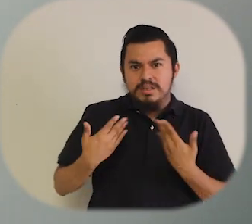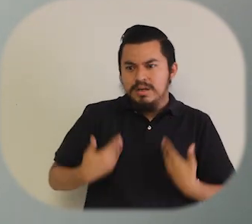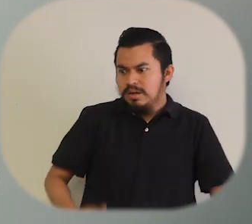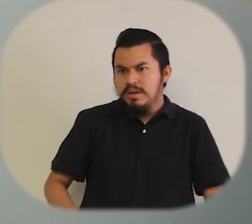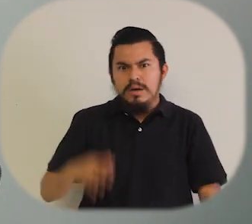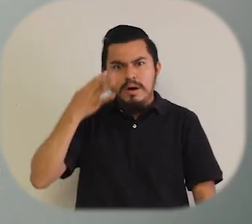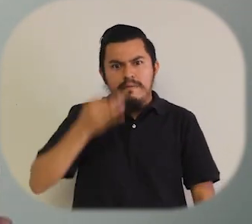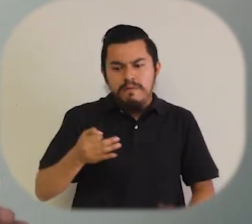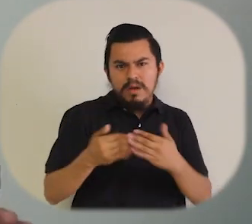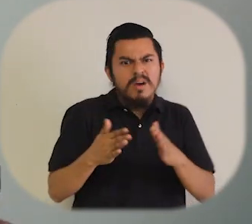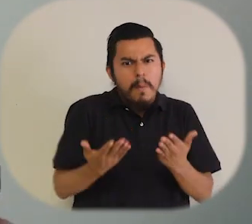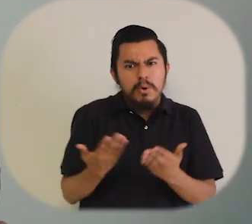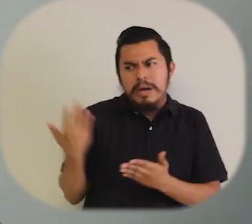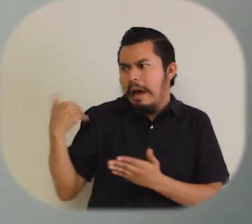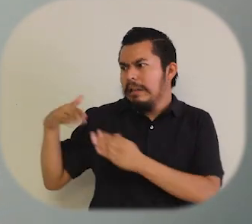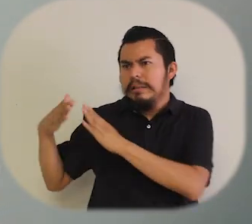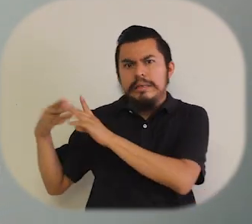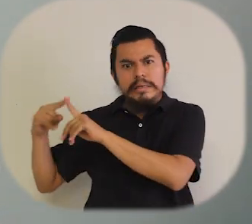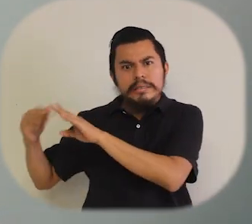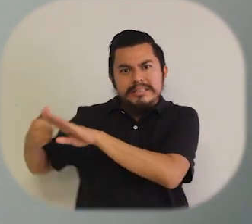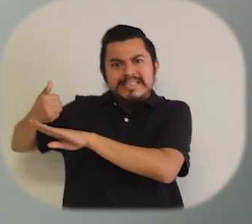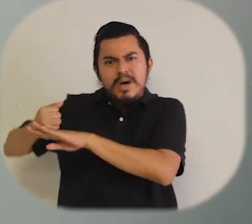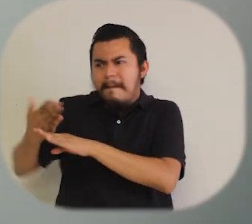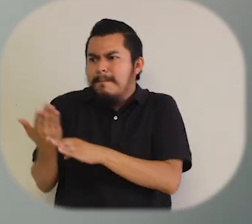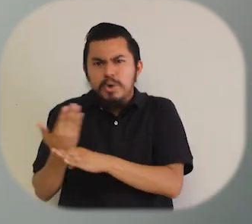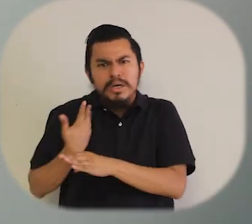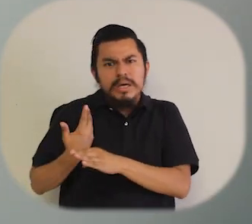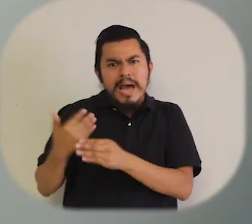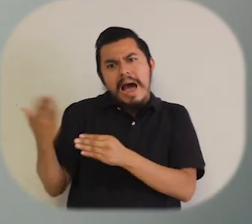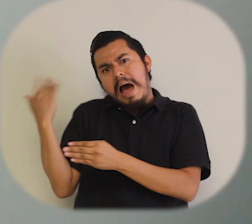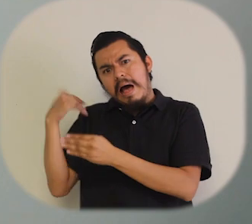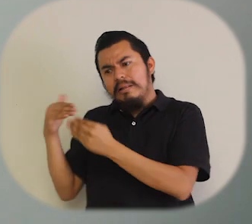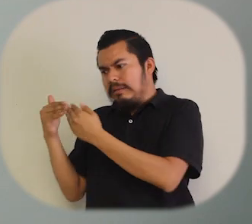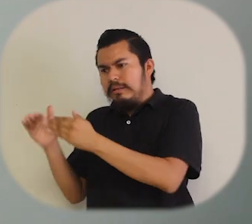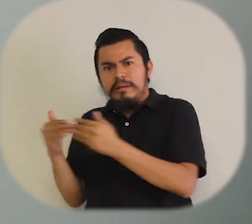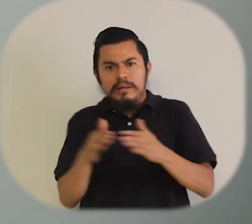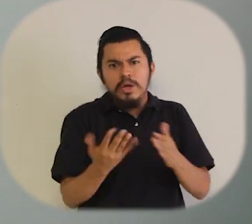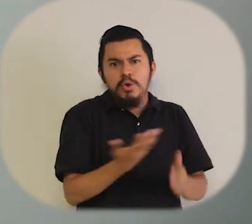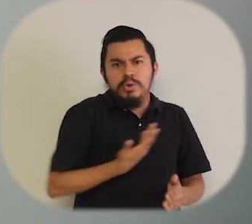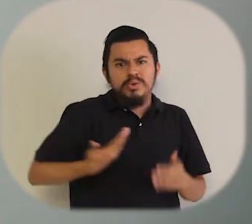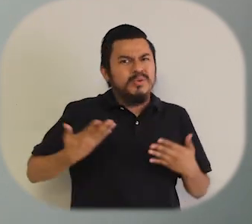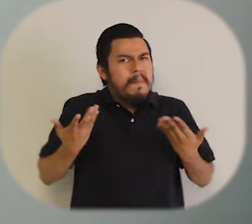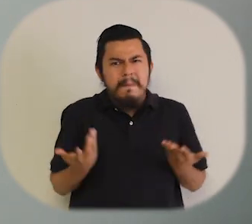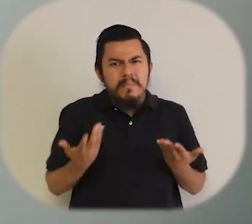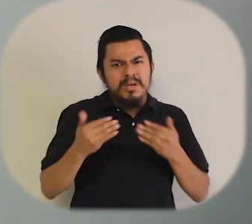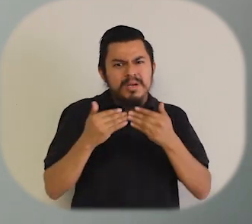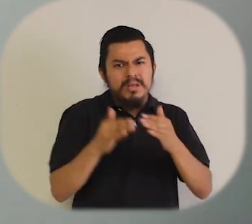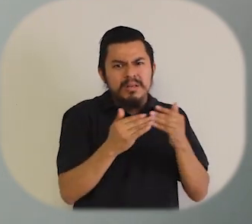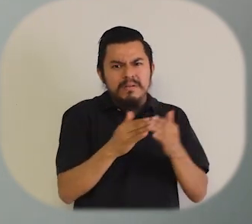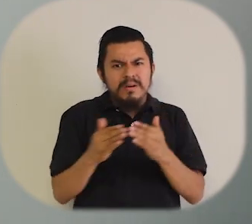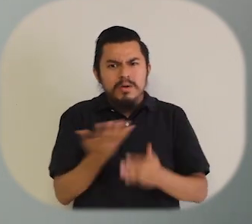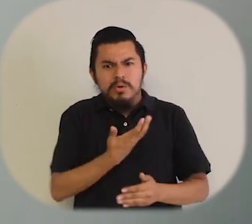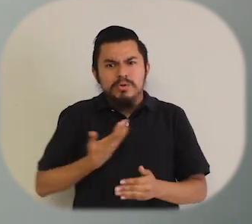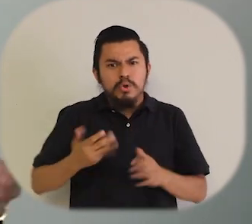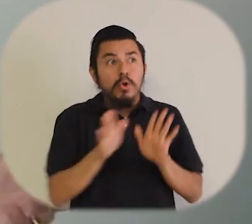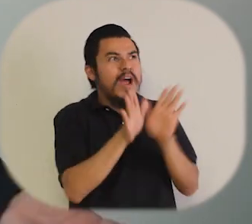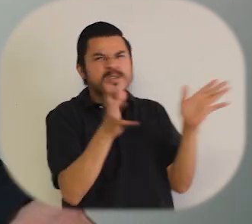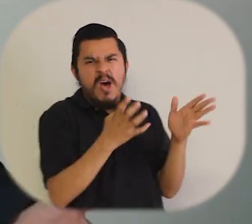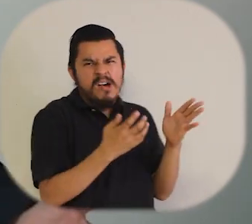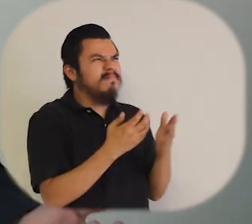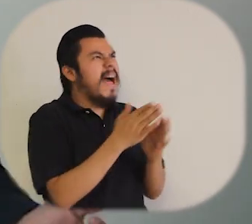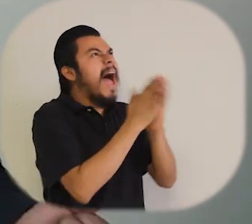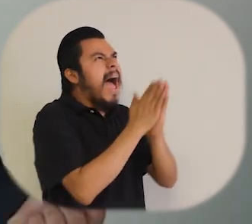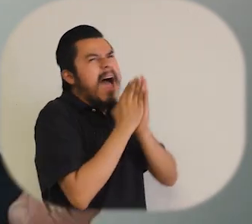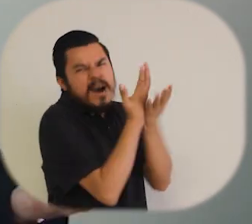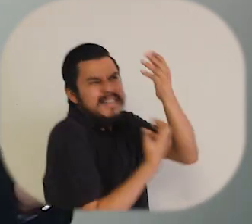tan diferente? ¿Por qué hay tanta diferencia? ¿Por qué es que nosotros siempre queremos obtener algo de Jesús? ¿Por qué no somos como la